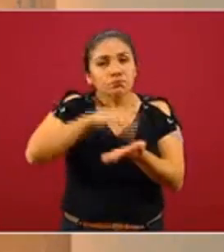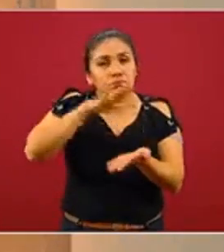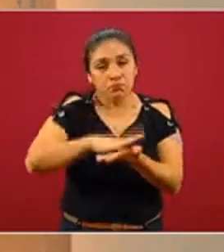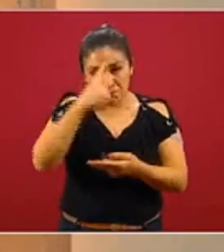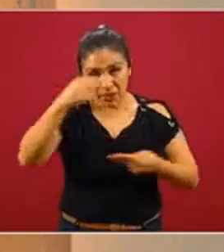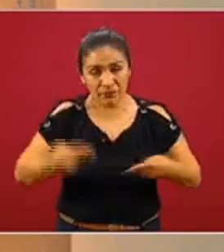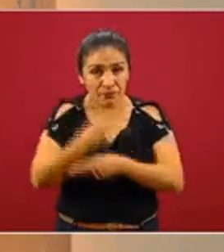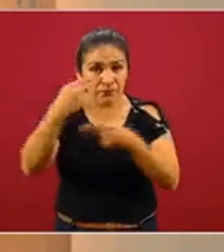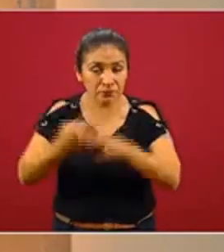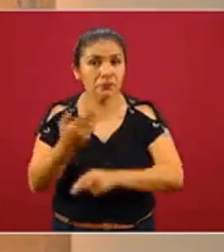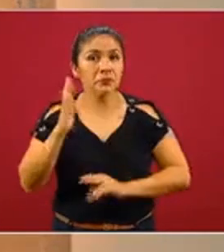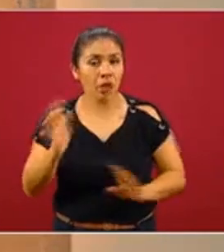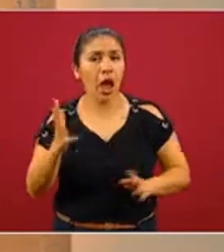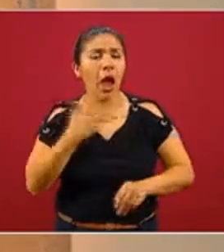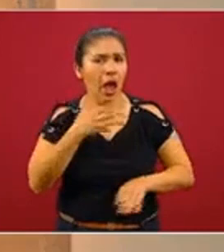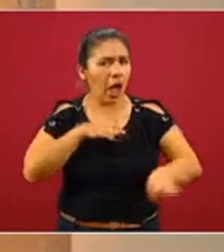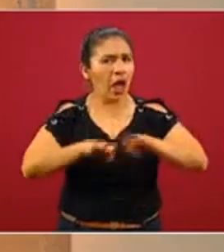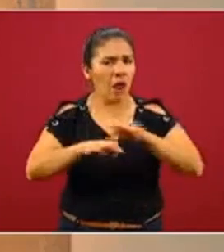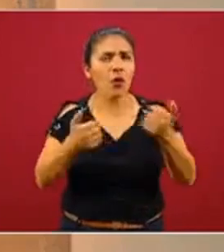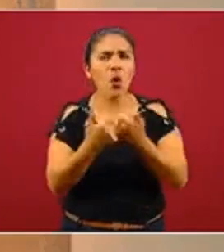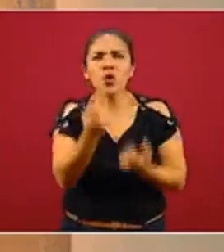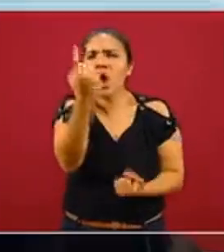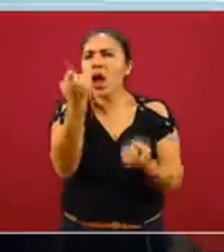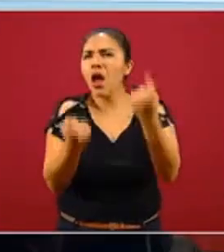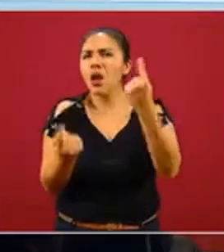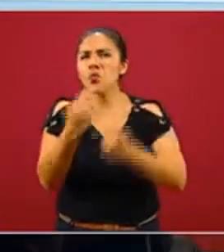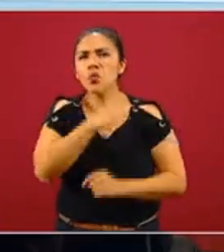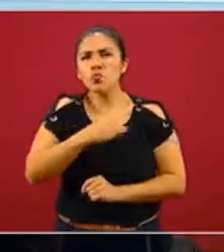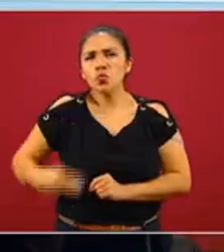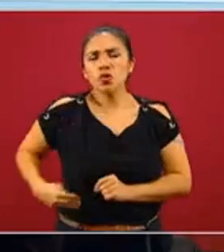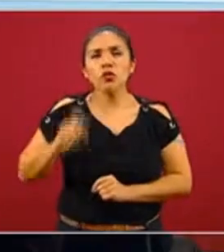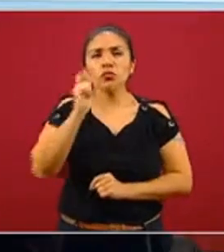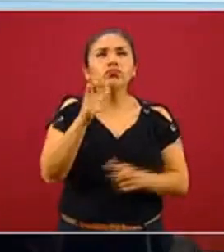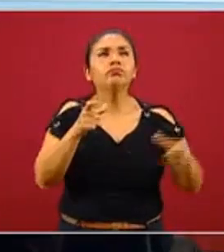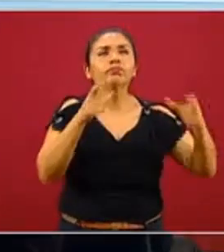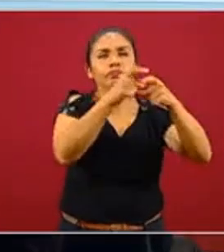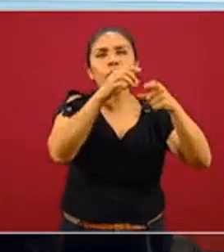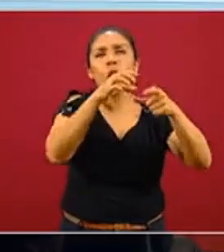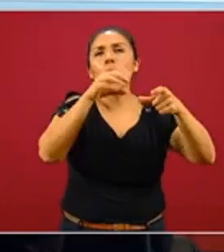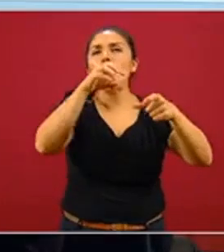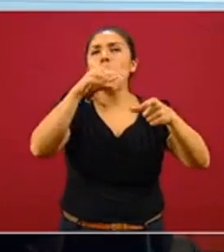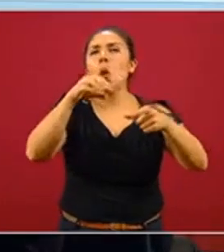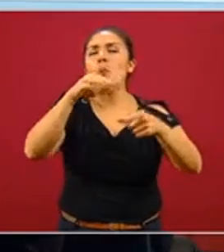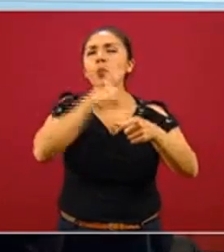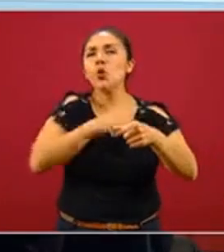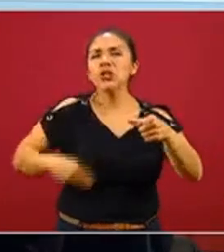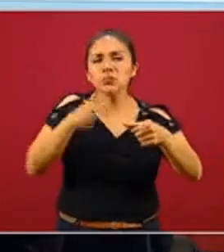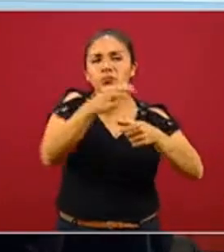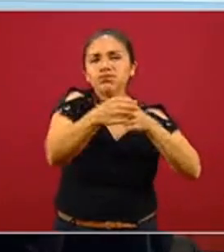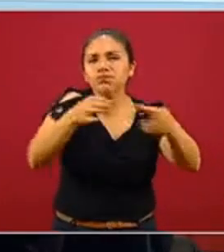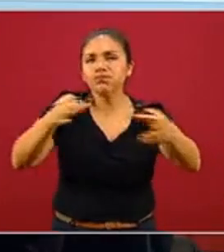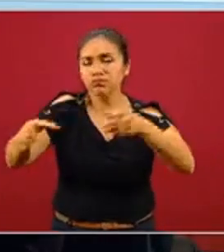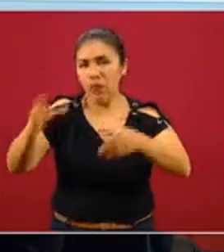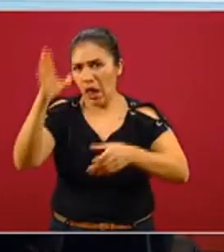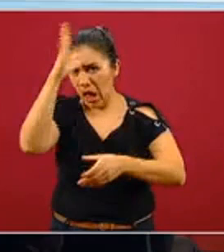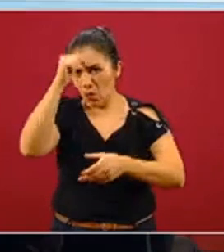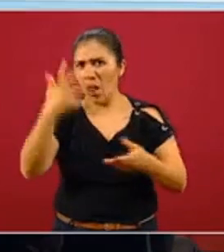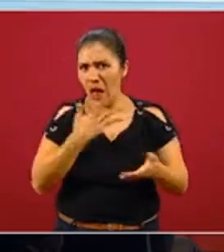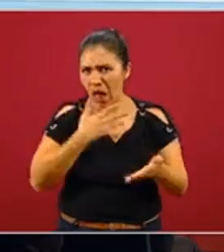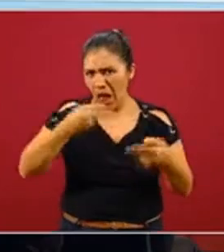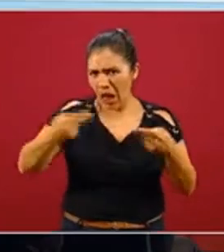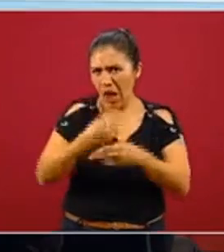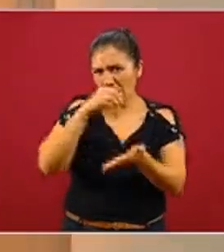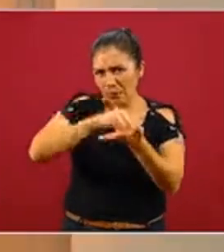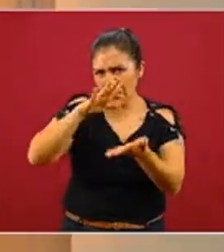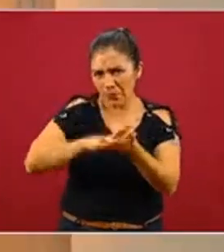Estamos trabajando con algunos municipios ya desde el nivel municipal, porque aunque hay un acuerdo nacional del Registro Nacional de Población,